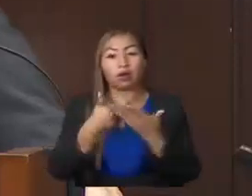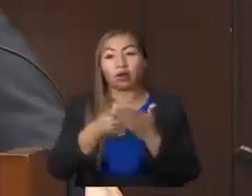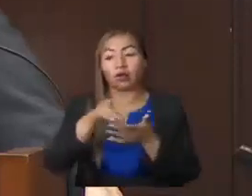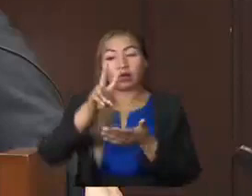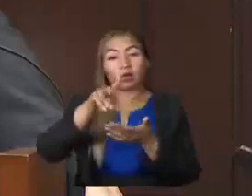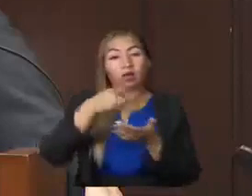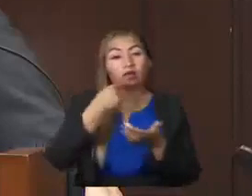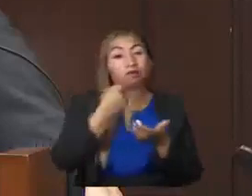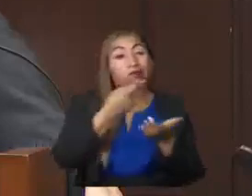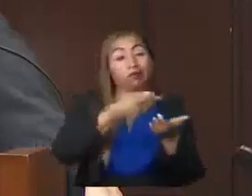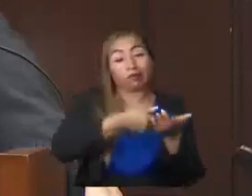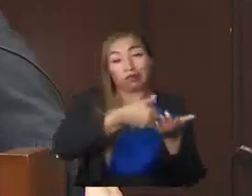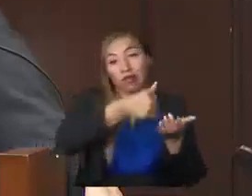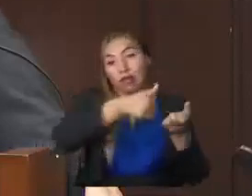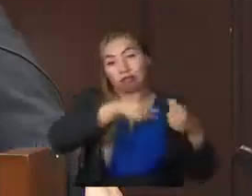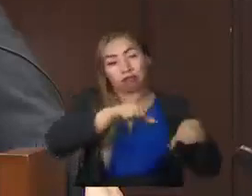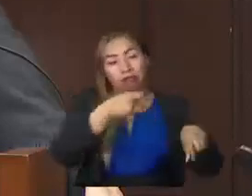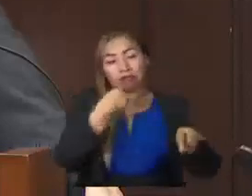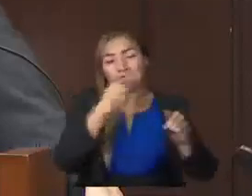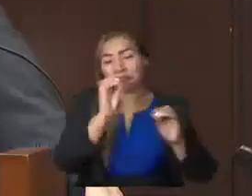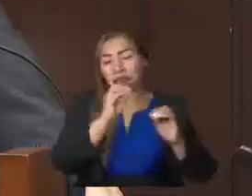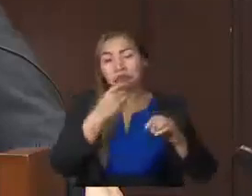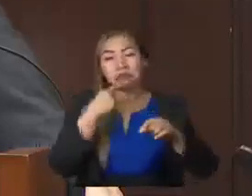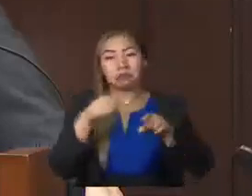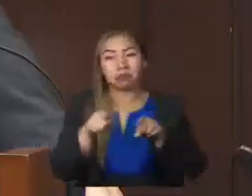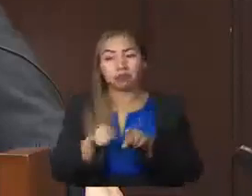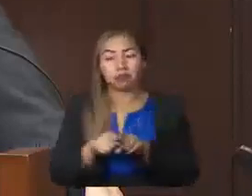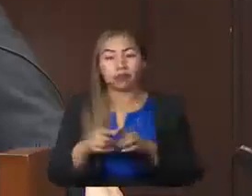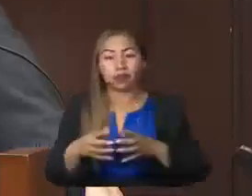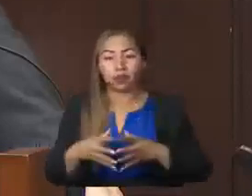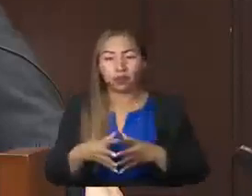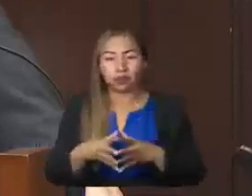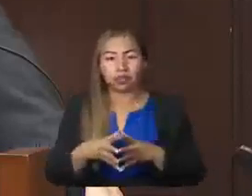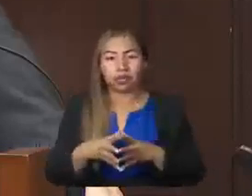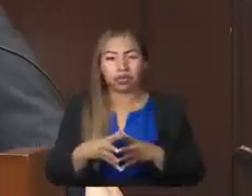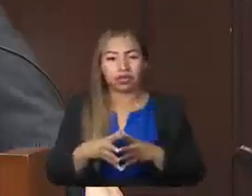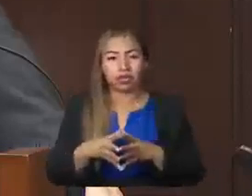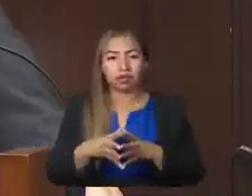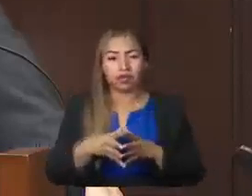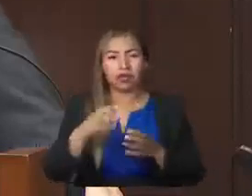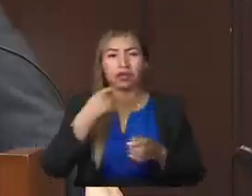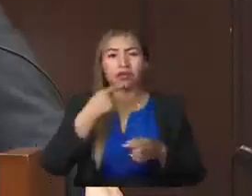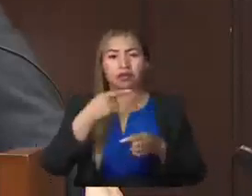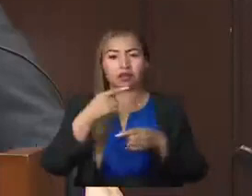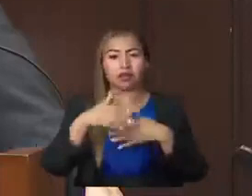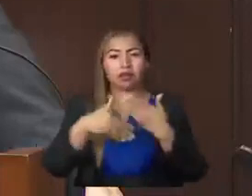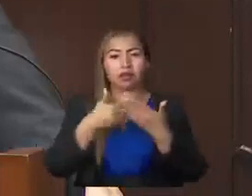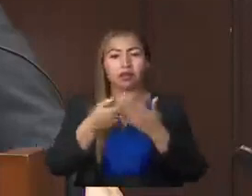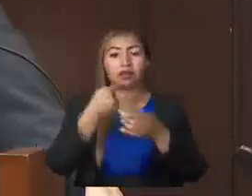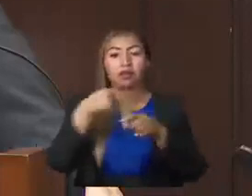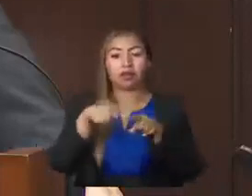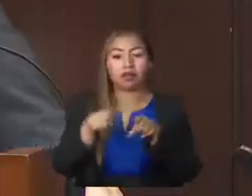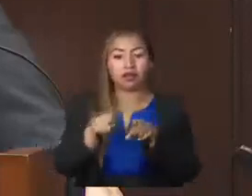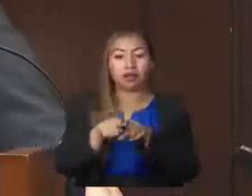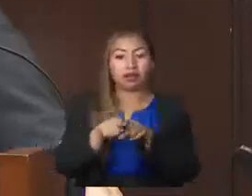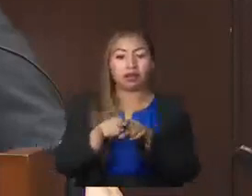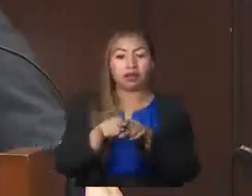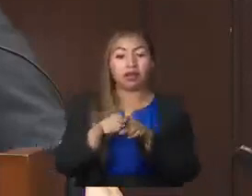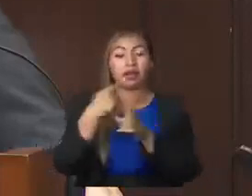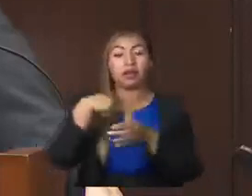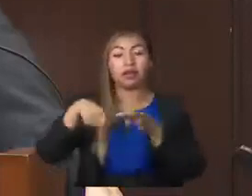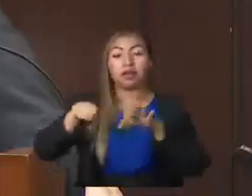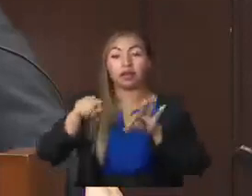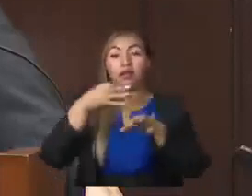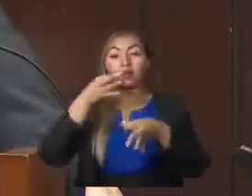puntual, no sé si eso se hubiese alcanzado. ¿No atenta esto contra la seguridad jurídica de